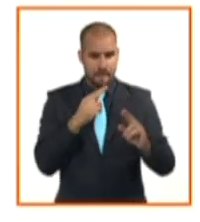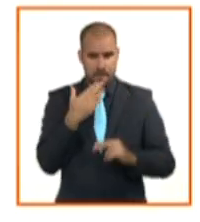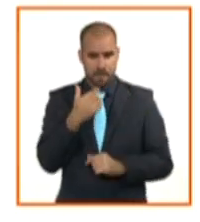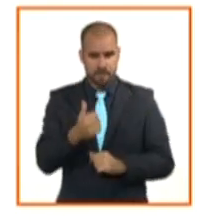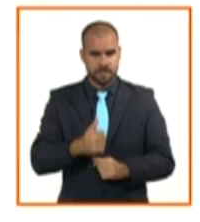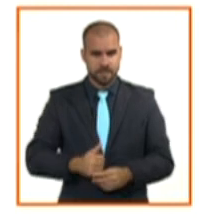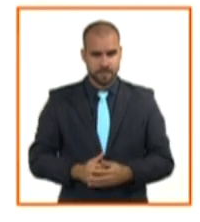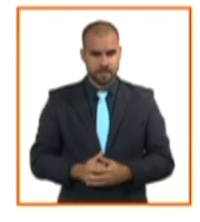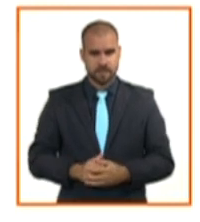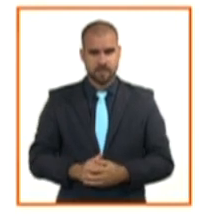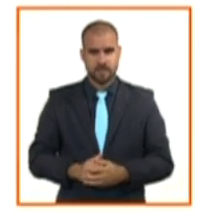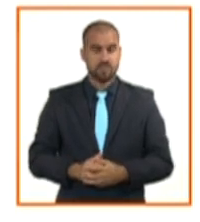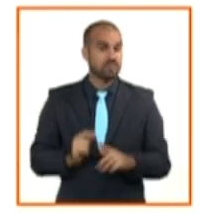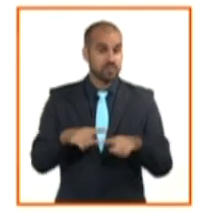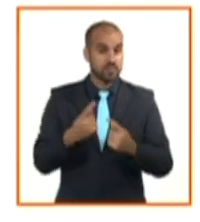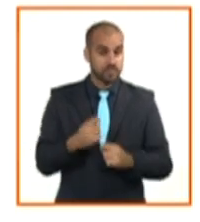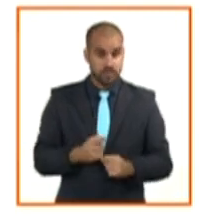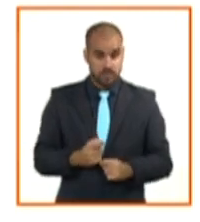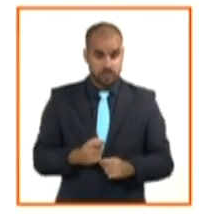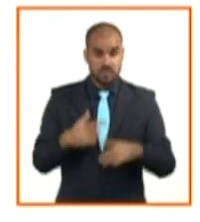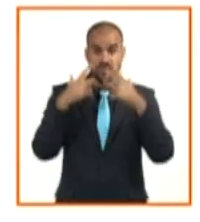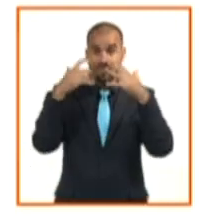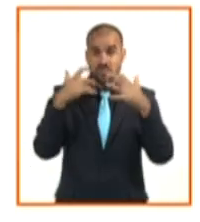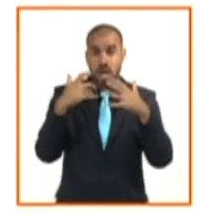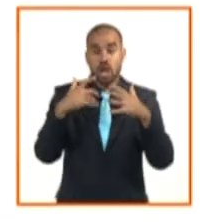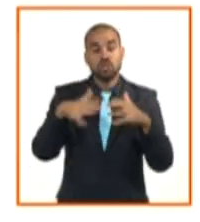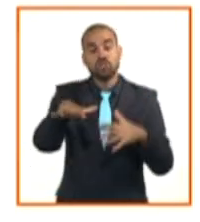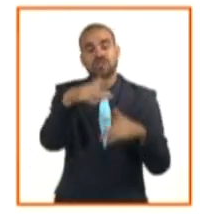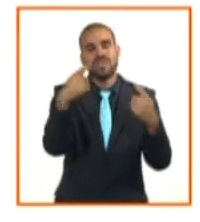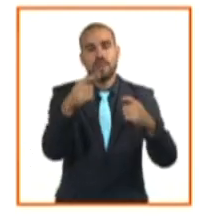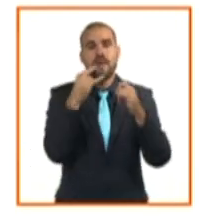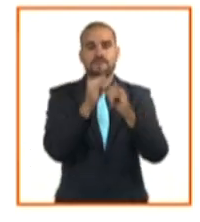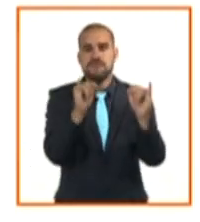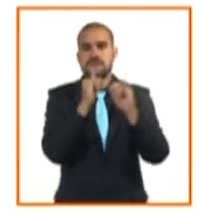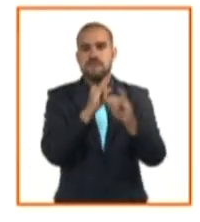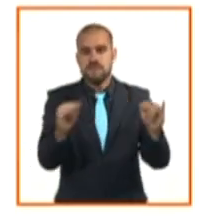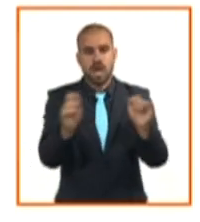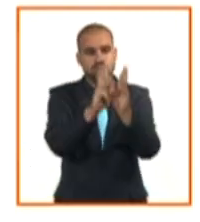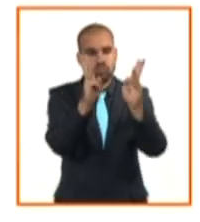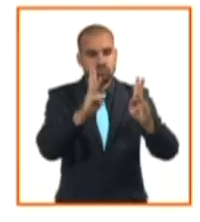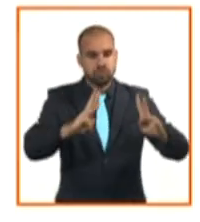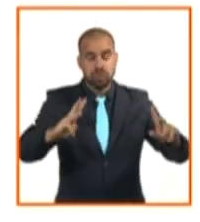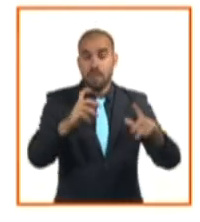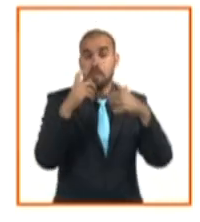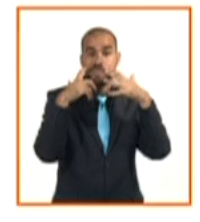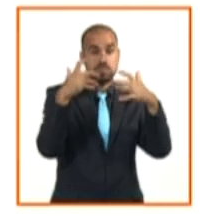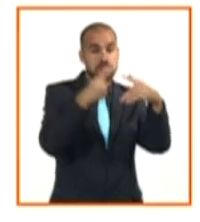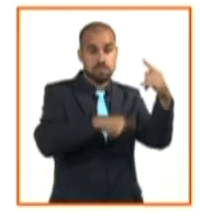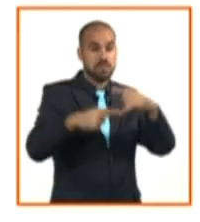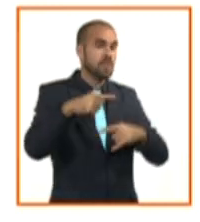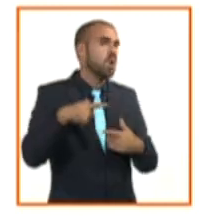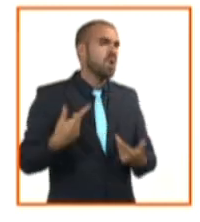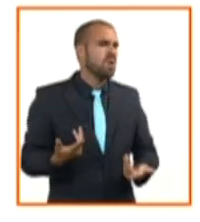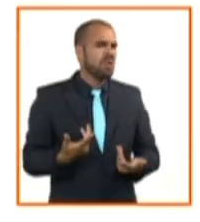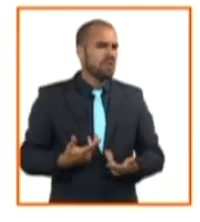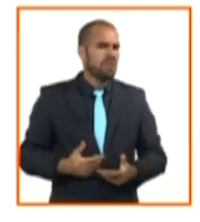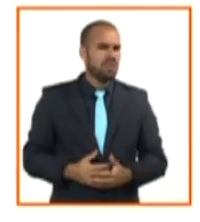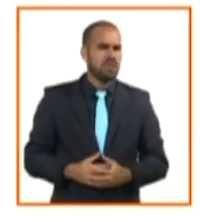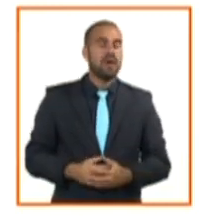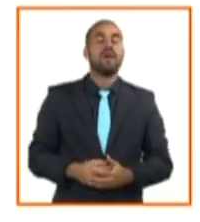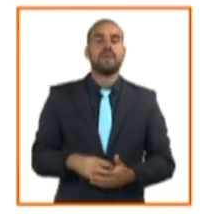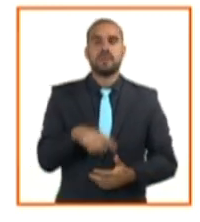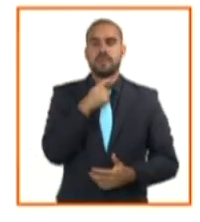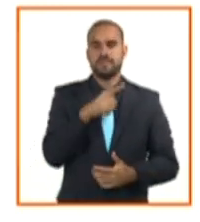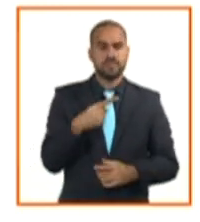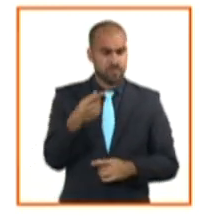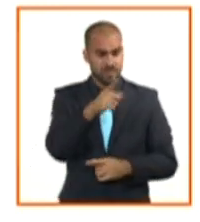muy importante que todo el mundo esté muy bien informado con los sitios oficiales fundamentalmente porque decía el doctor rubiera también